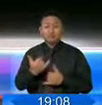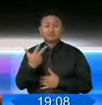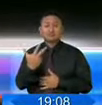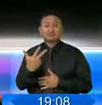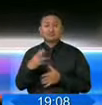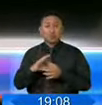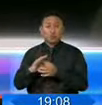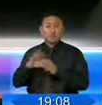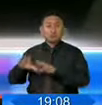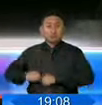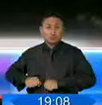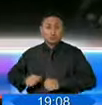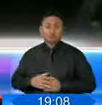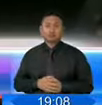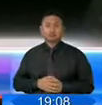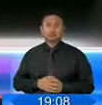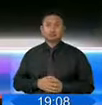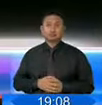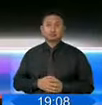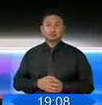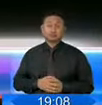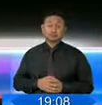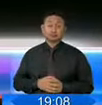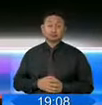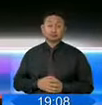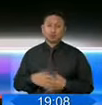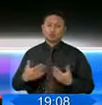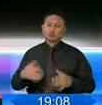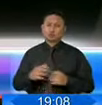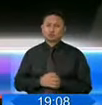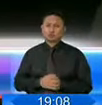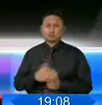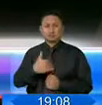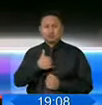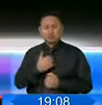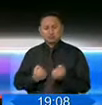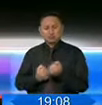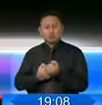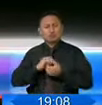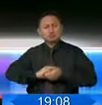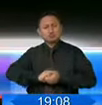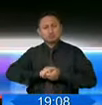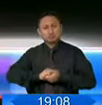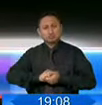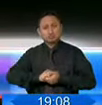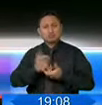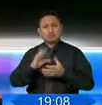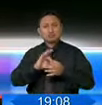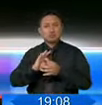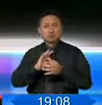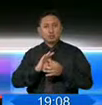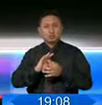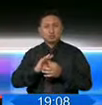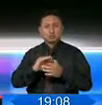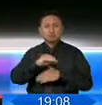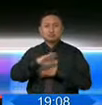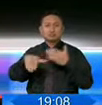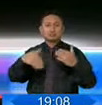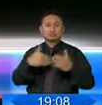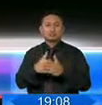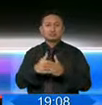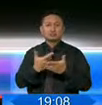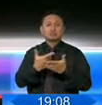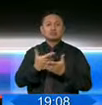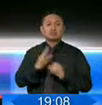estos tres compañeros de Diario El Comercio. Naturalmente es un acto de solidaridad con los compañeros y con toda la clase de